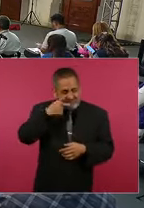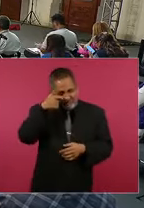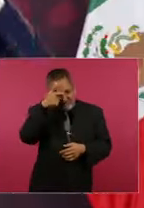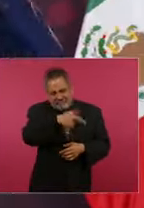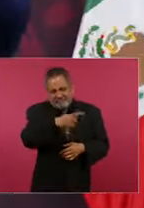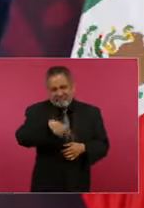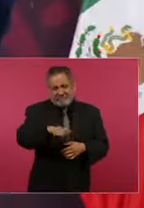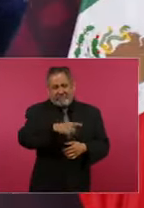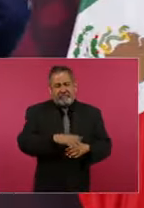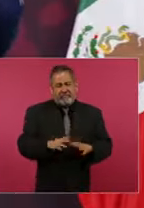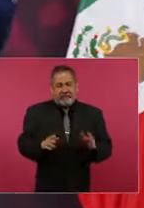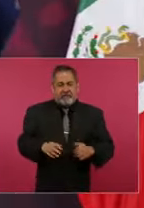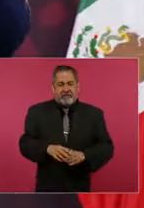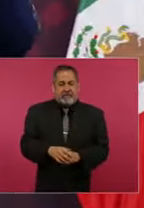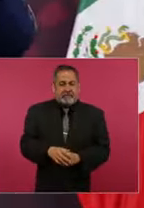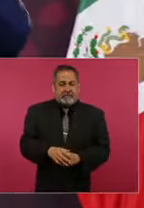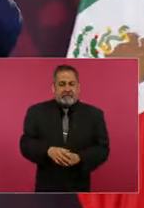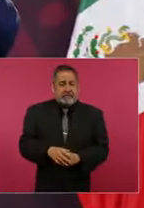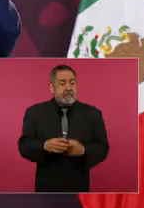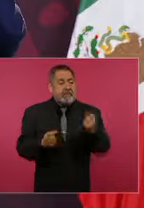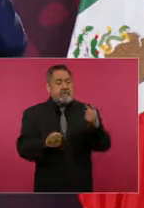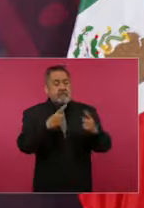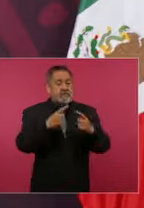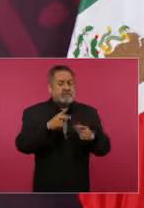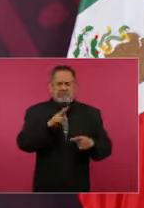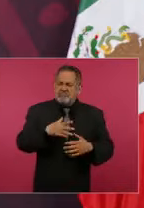Y en otros casos no.